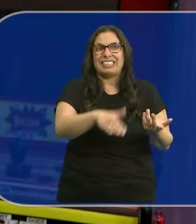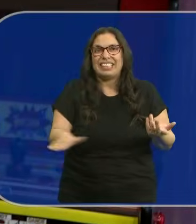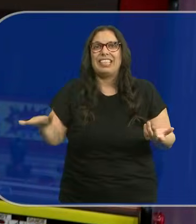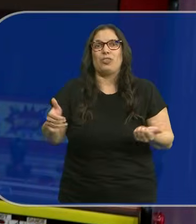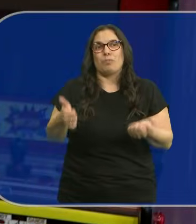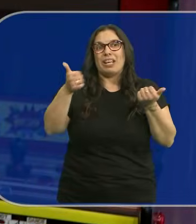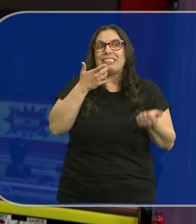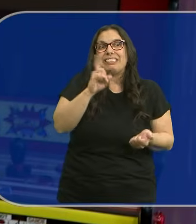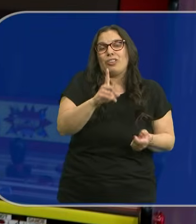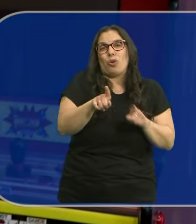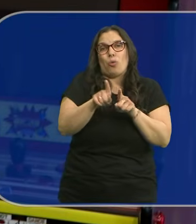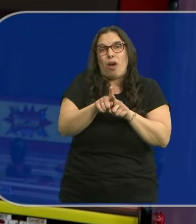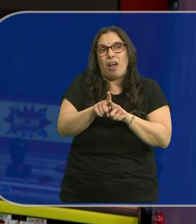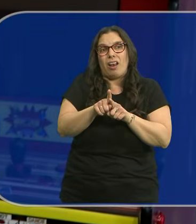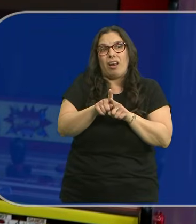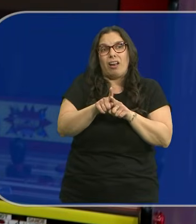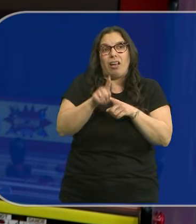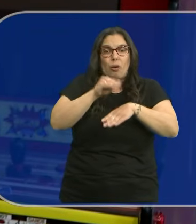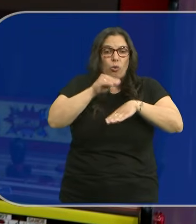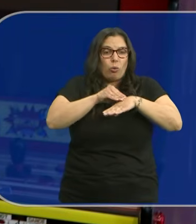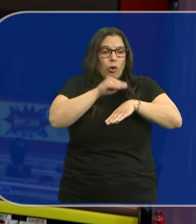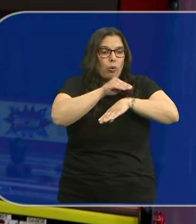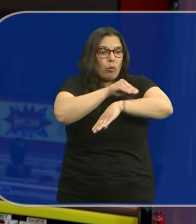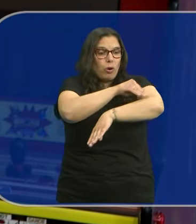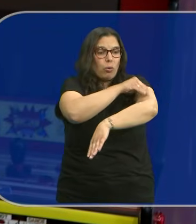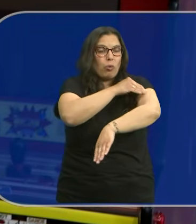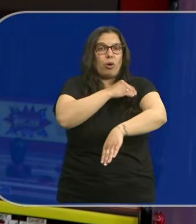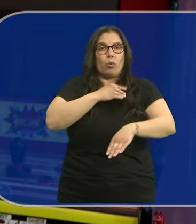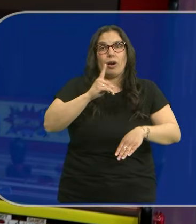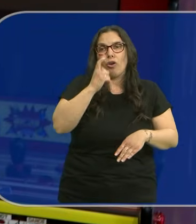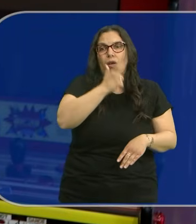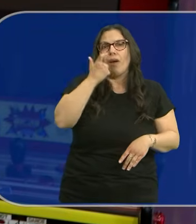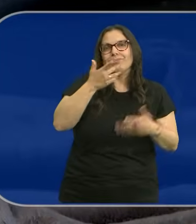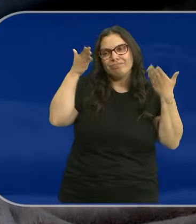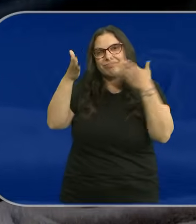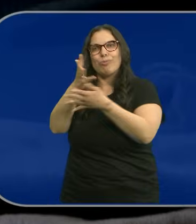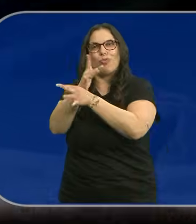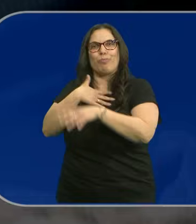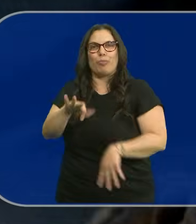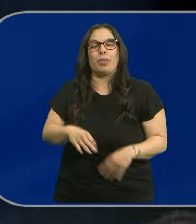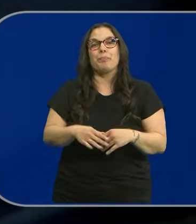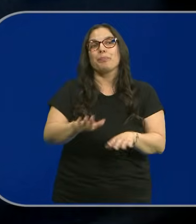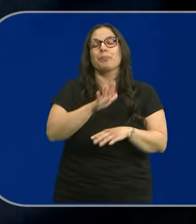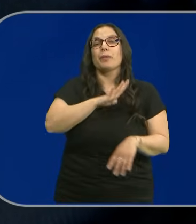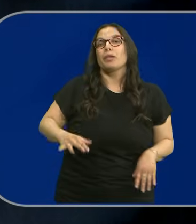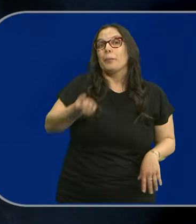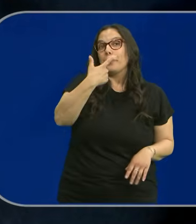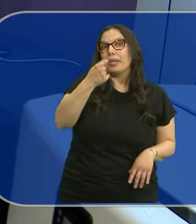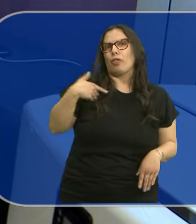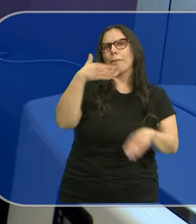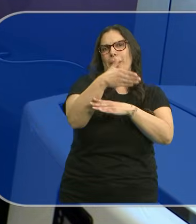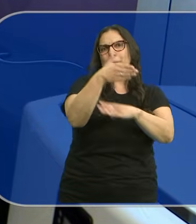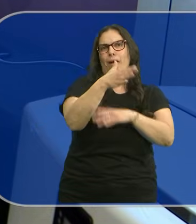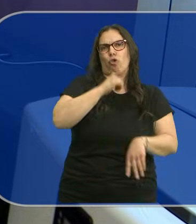niño. Si no le tengo que tener tantas horas curando, pues ese tiempo pues lo tendrá para jugar. De momento la medicación se le administrará